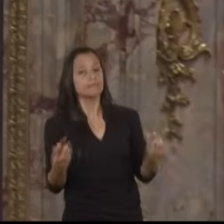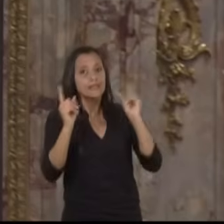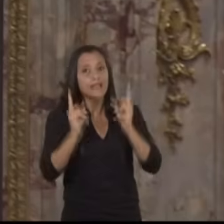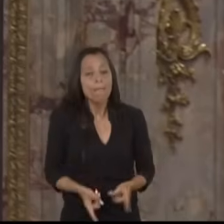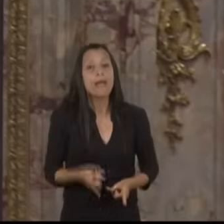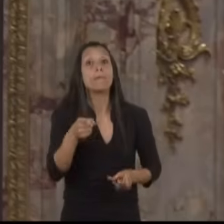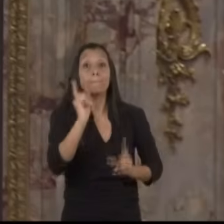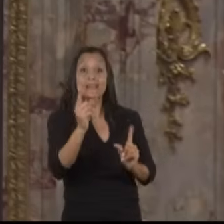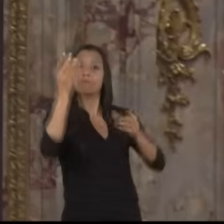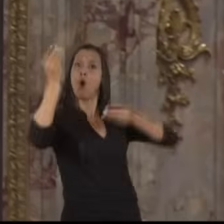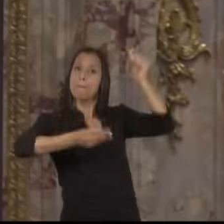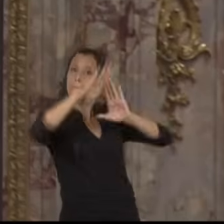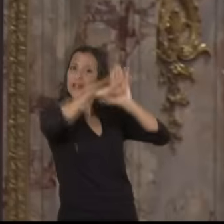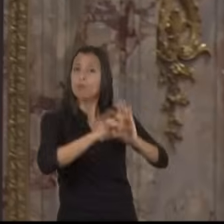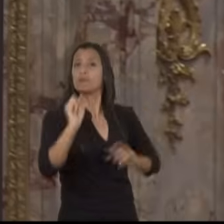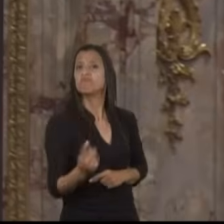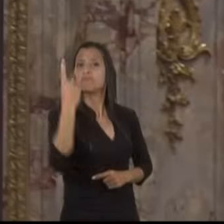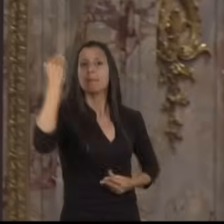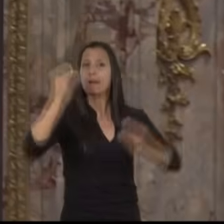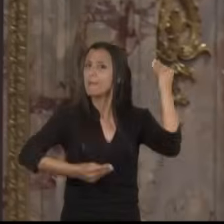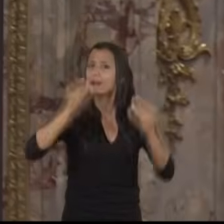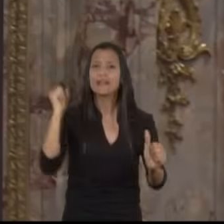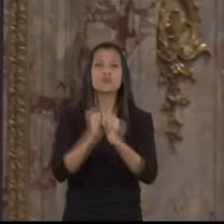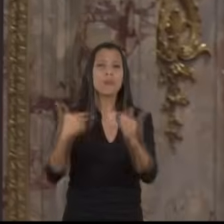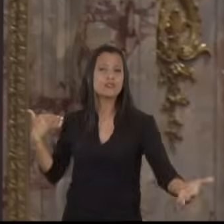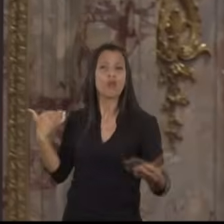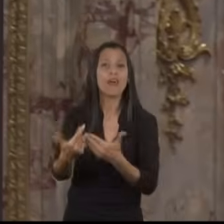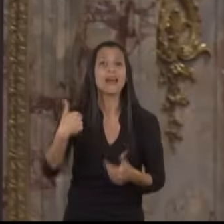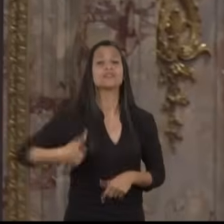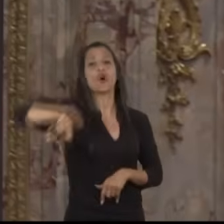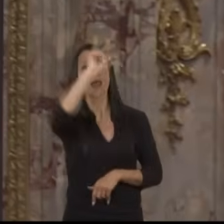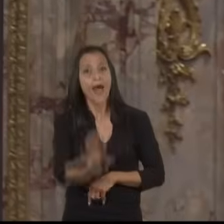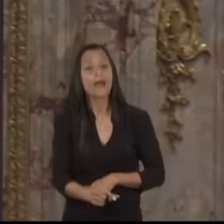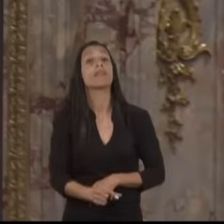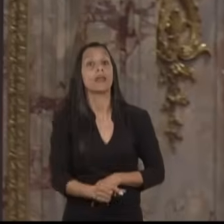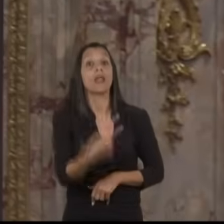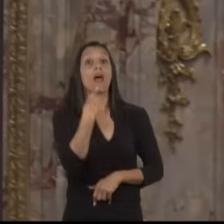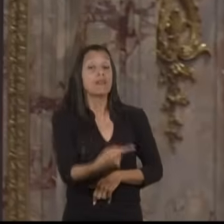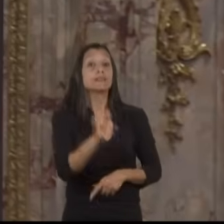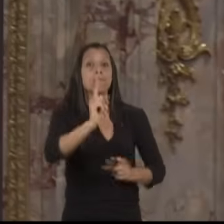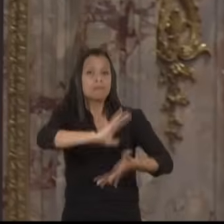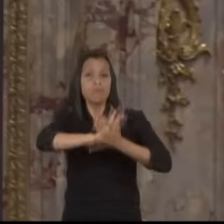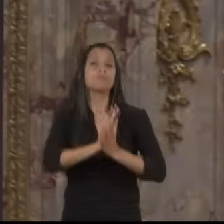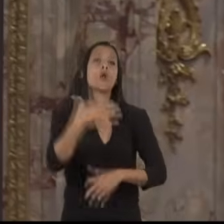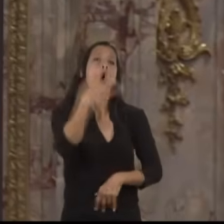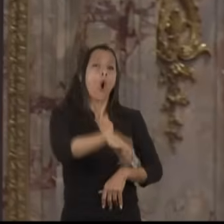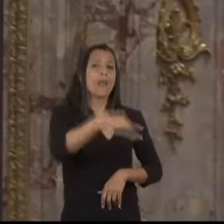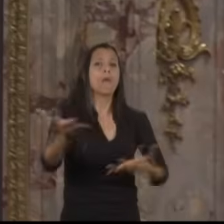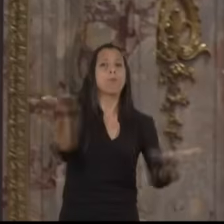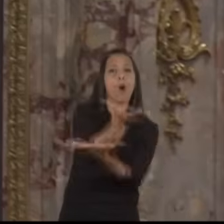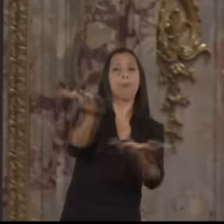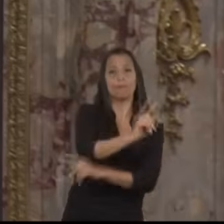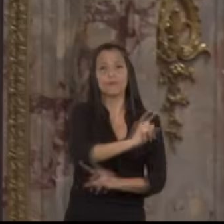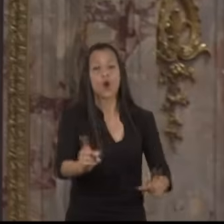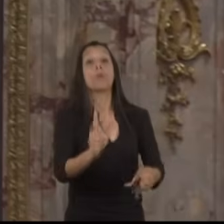Asimismo, este presupuesto es el primer presupuesto de la historia argentina en incluir el régimen de extinción de obligaciones recíprocas